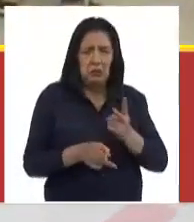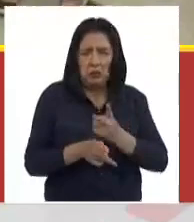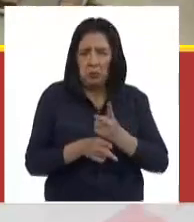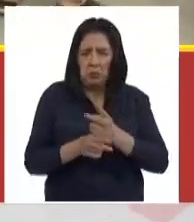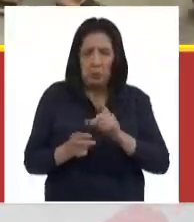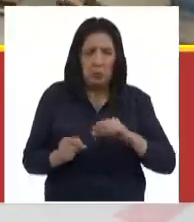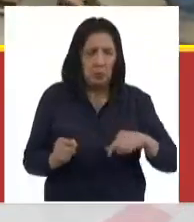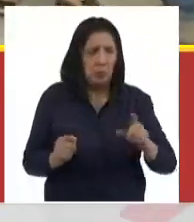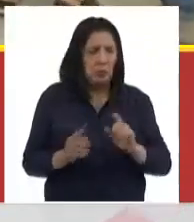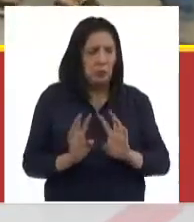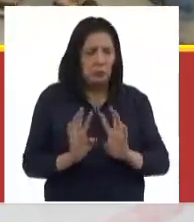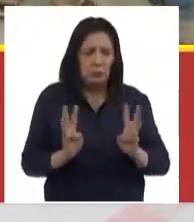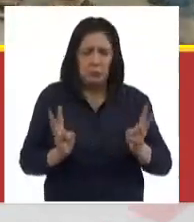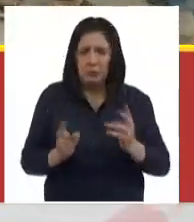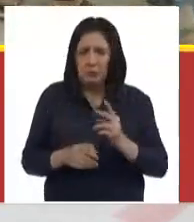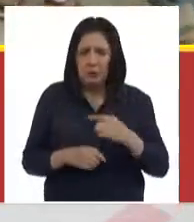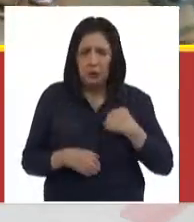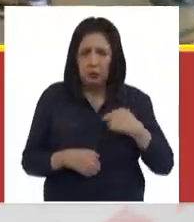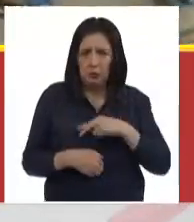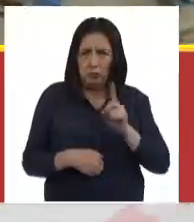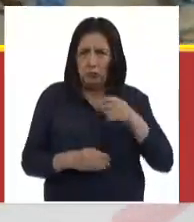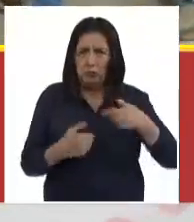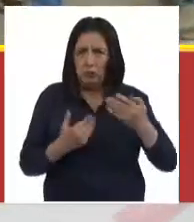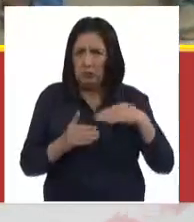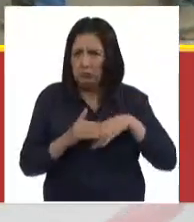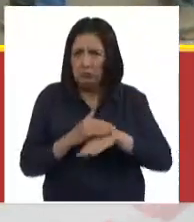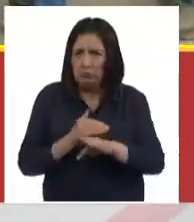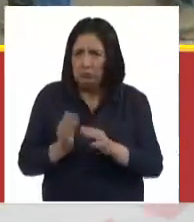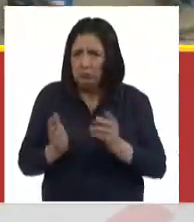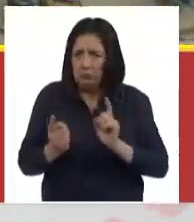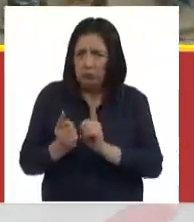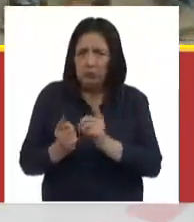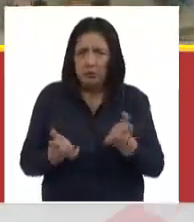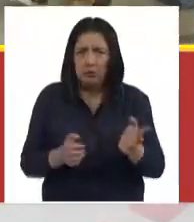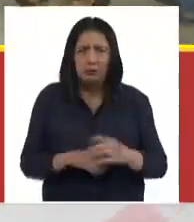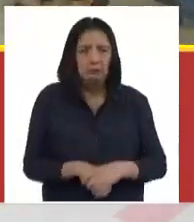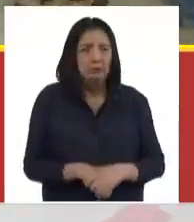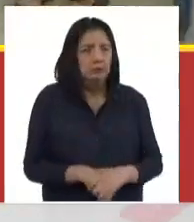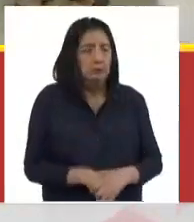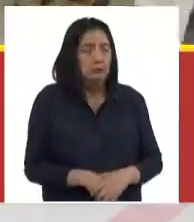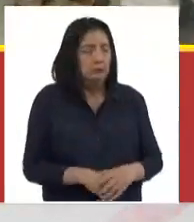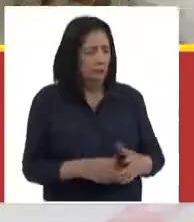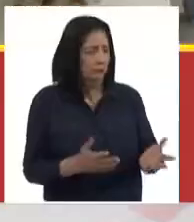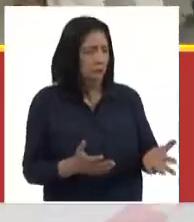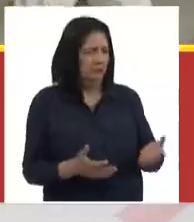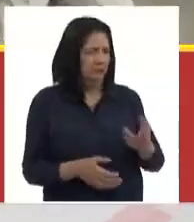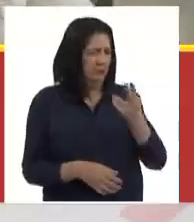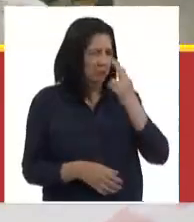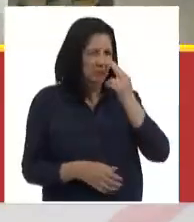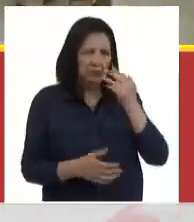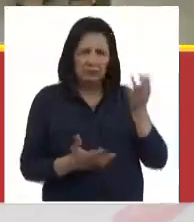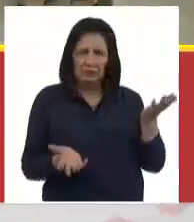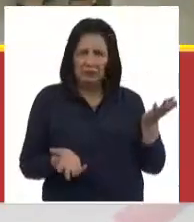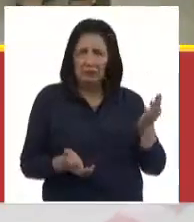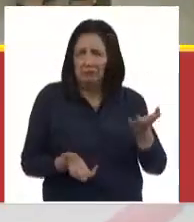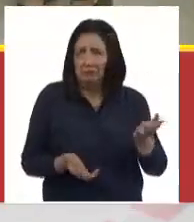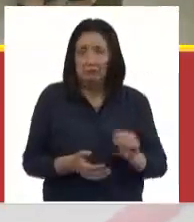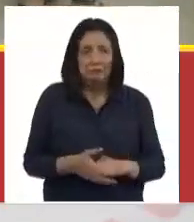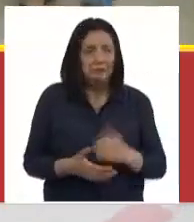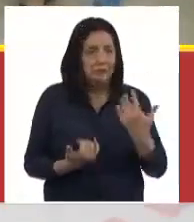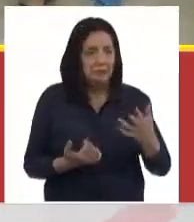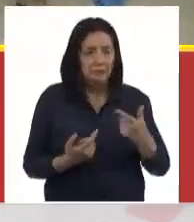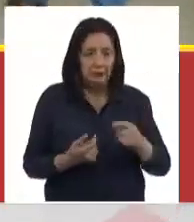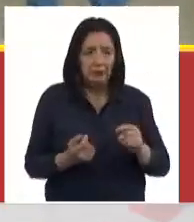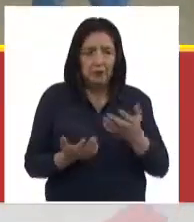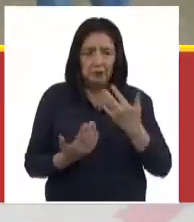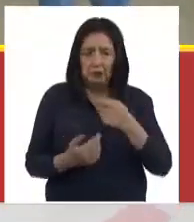de marco de seguridad para que nosotros no podamos acercarnos. Qué bueno, extraño, resulta ahora extraño. Ahora estamos aquí intentando conversar